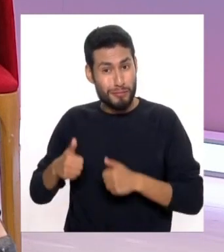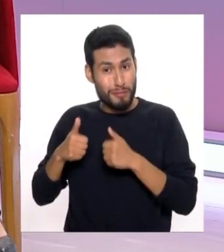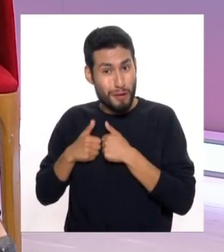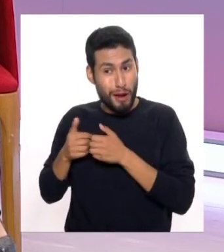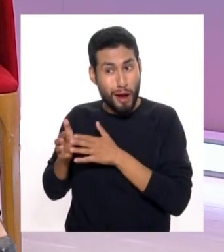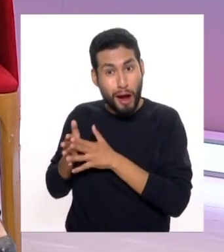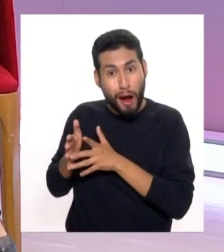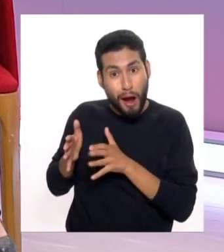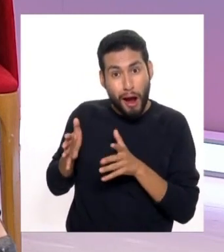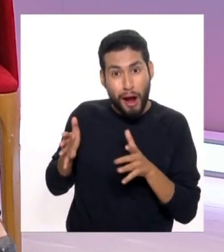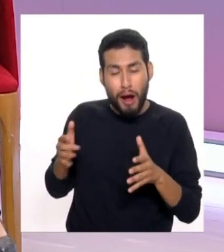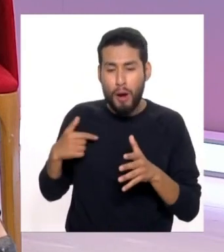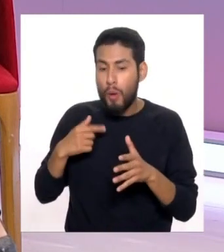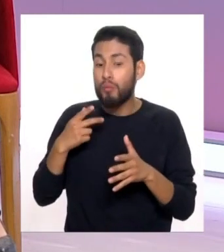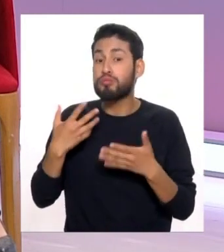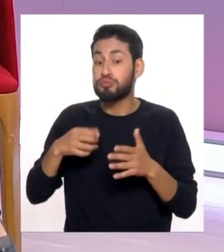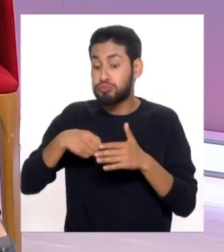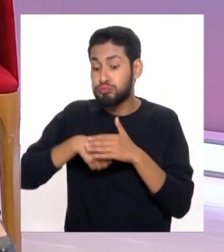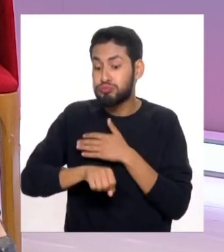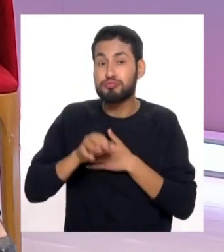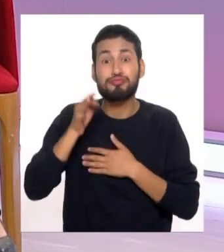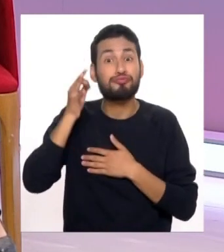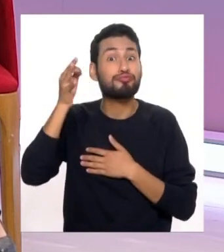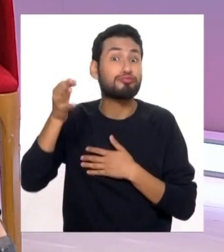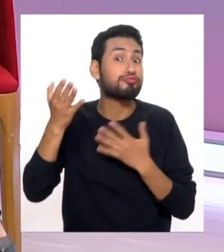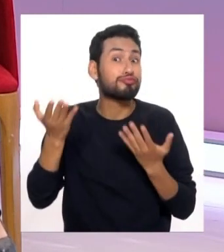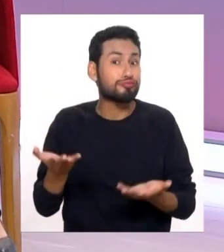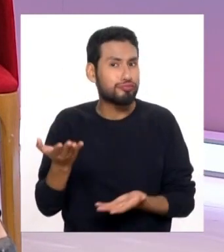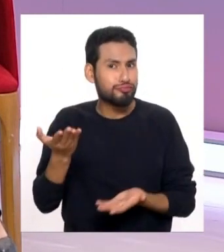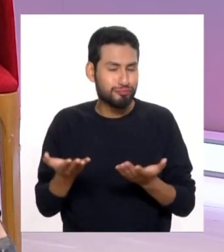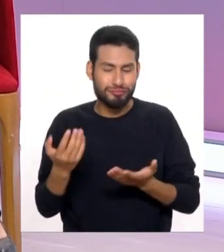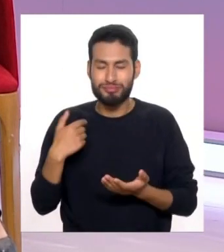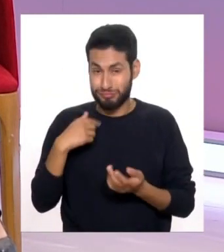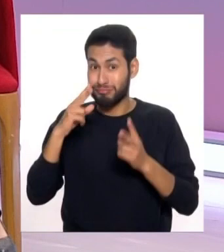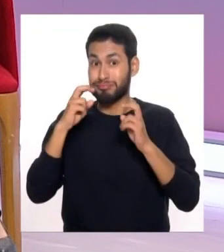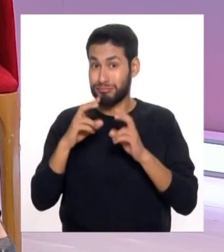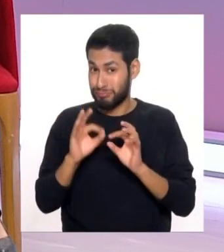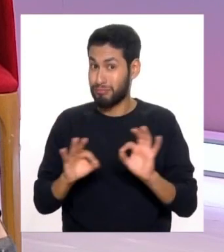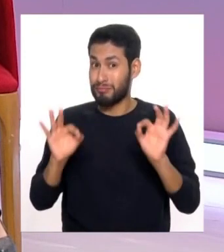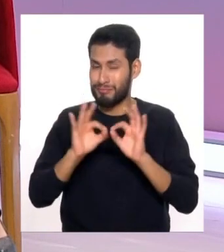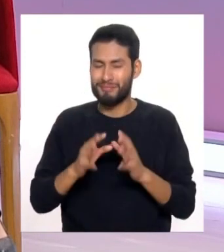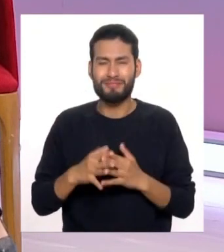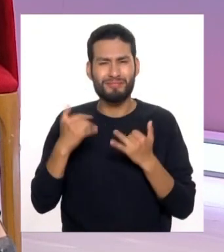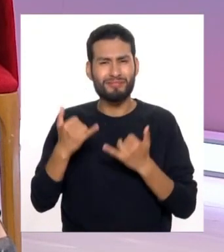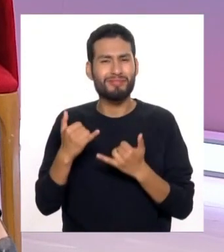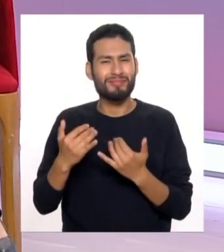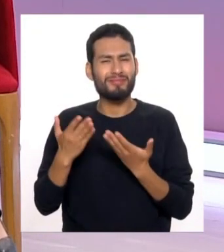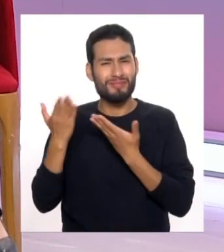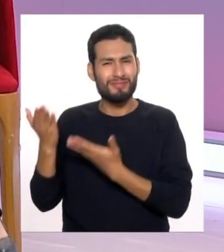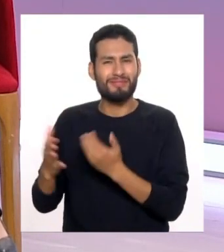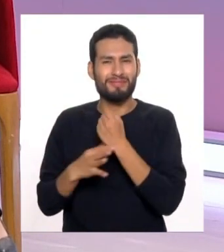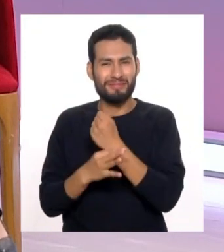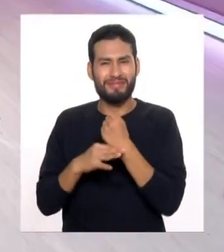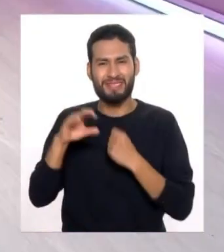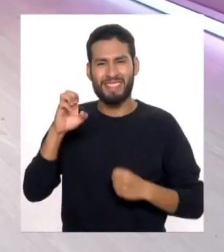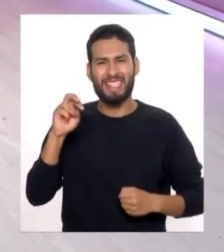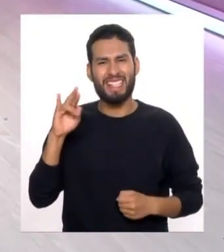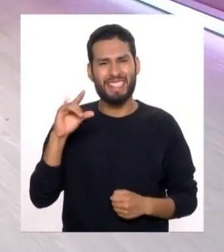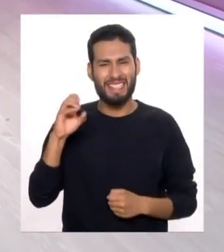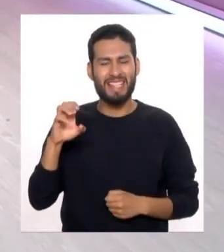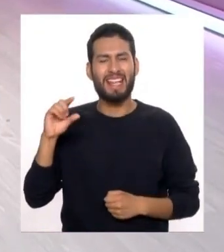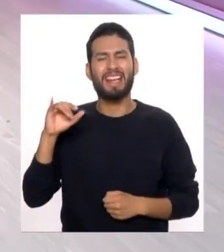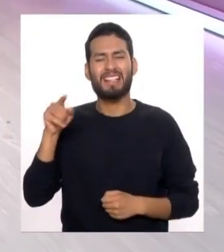pues tiene que ver con el futuro de este nuevo bebé. Y para hablar de ello, tenemos hoy la grata visita del doctor Enrique Gil. Él